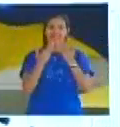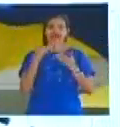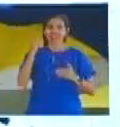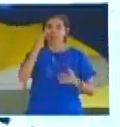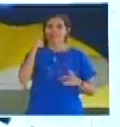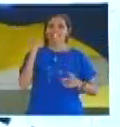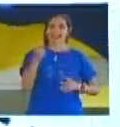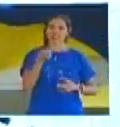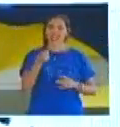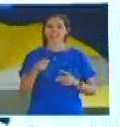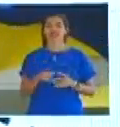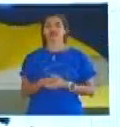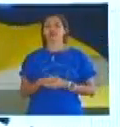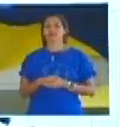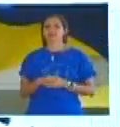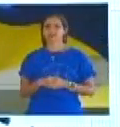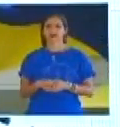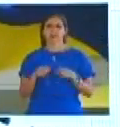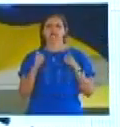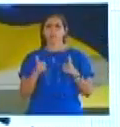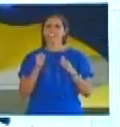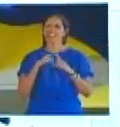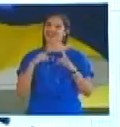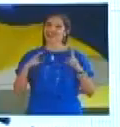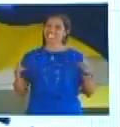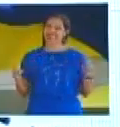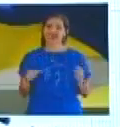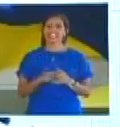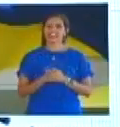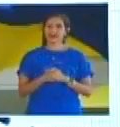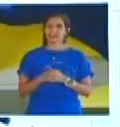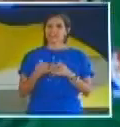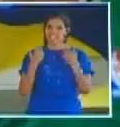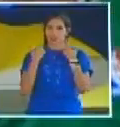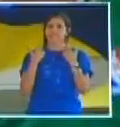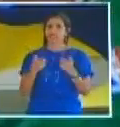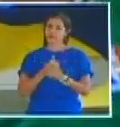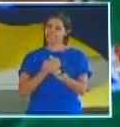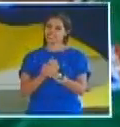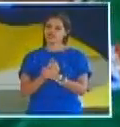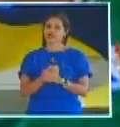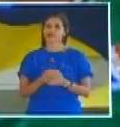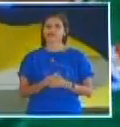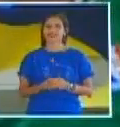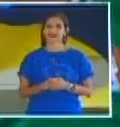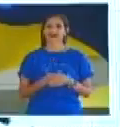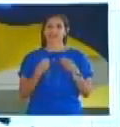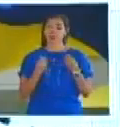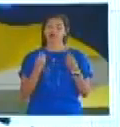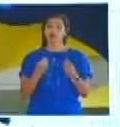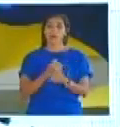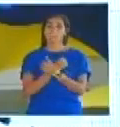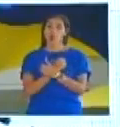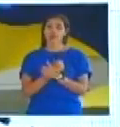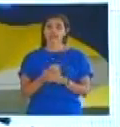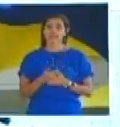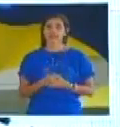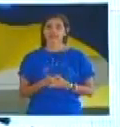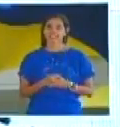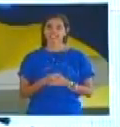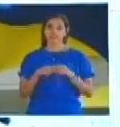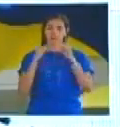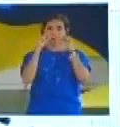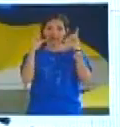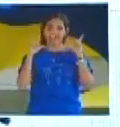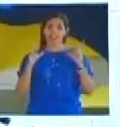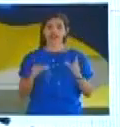Vega. Tremenda energía, tremendo pasión, tremendo amor.